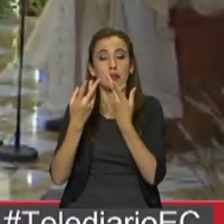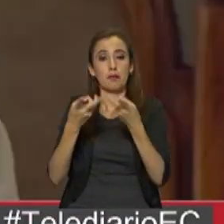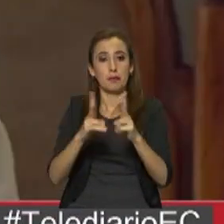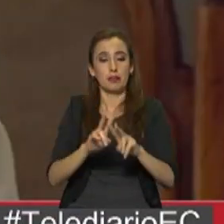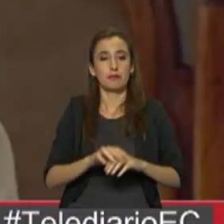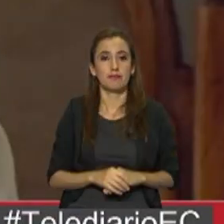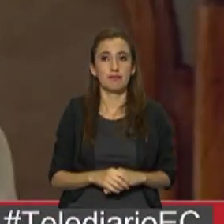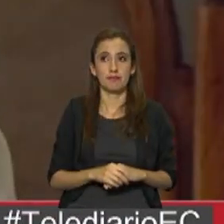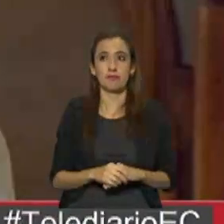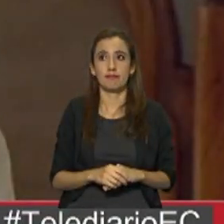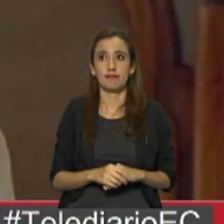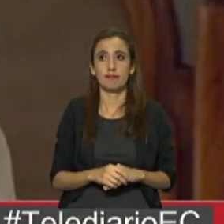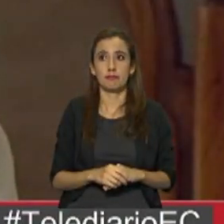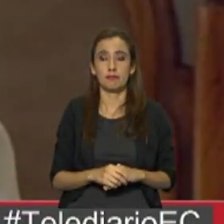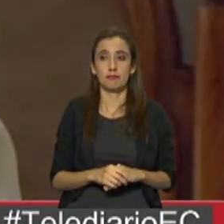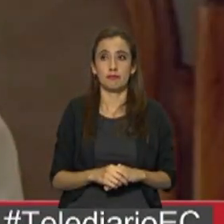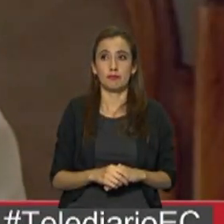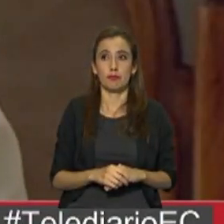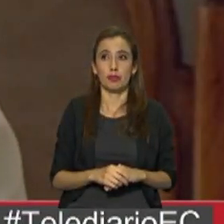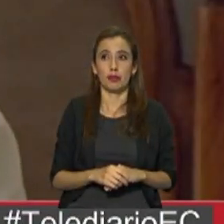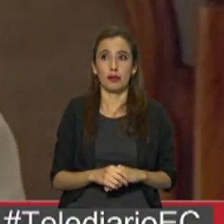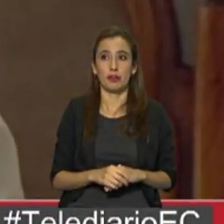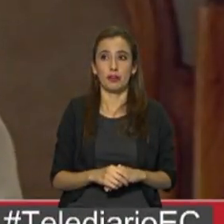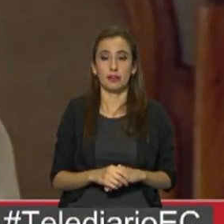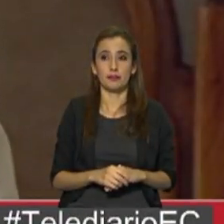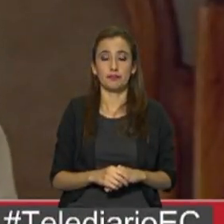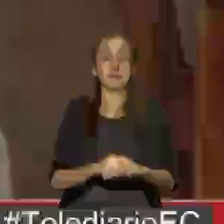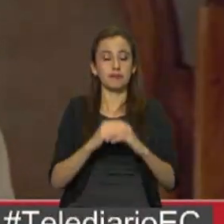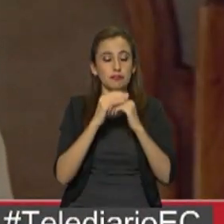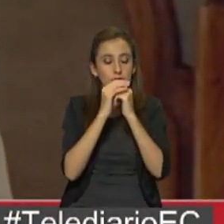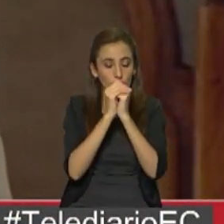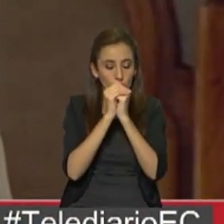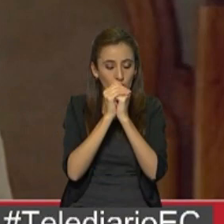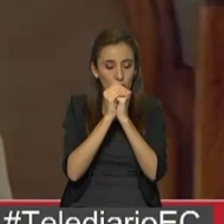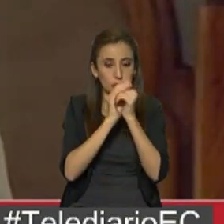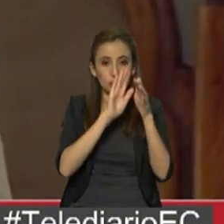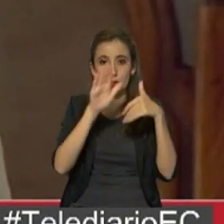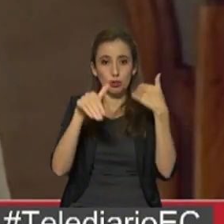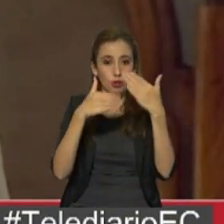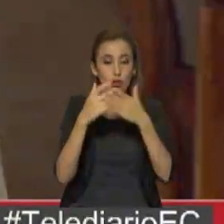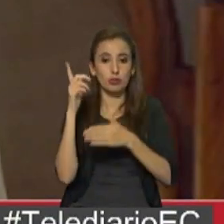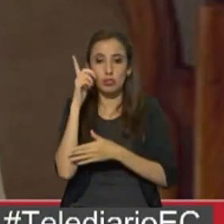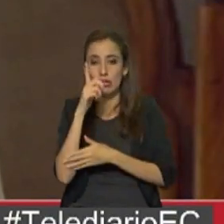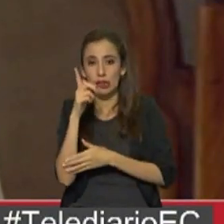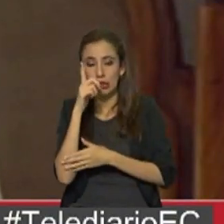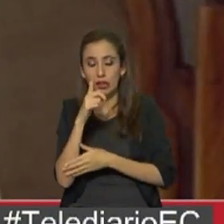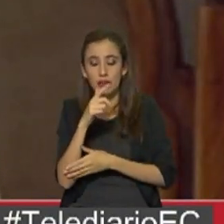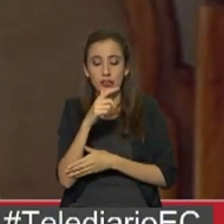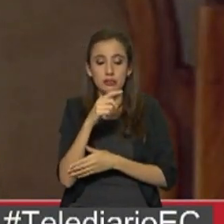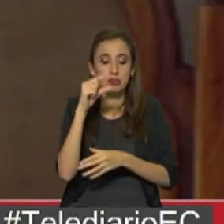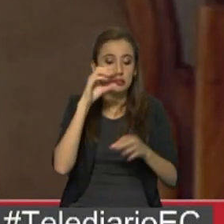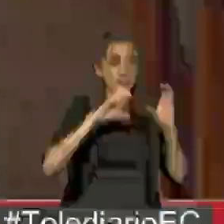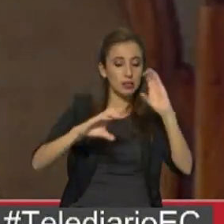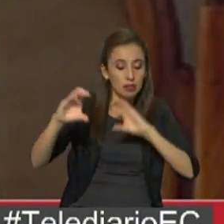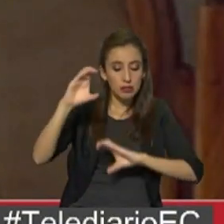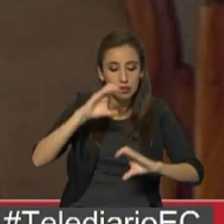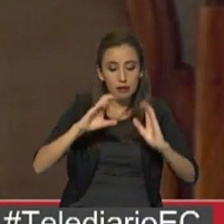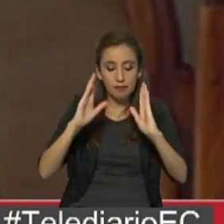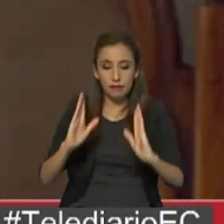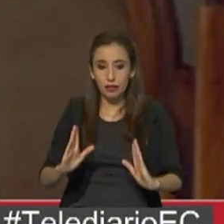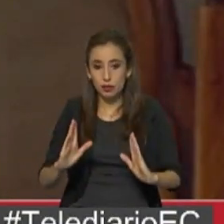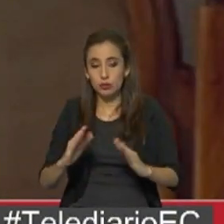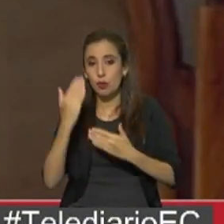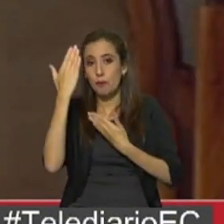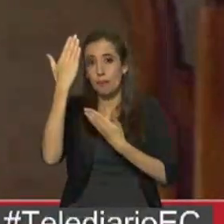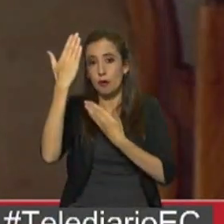pero gobernante oremos por los gobernantes los científicos los políticos que han comenzado a estudiar